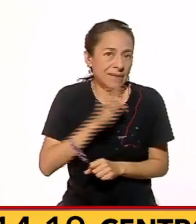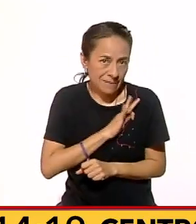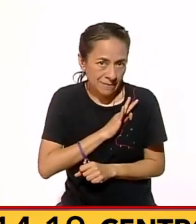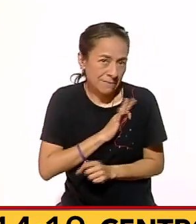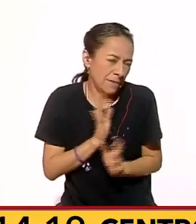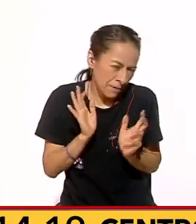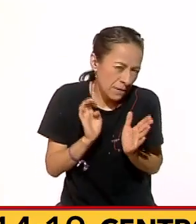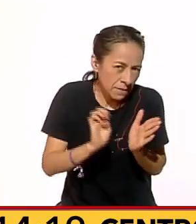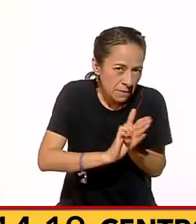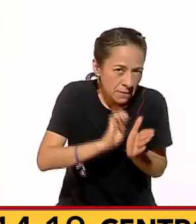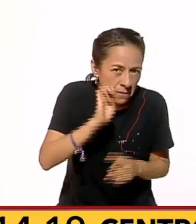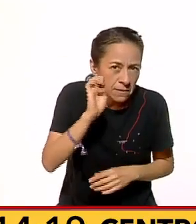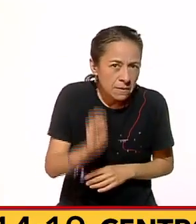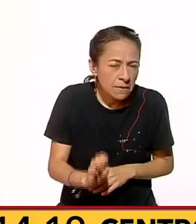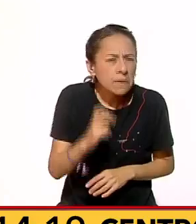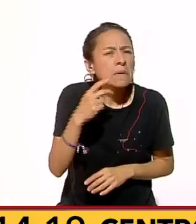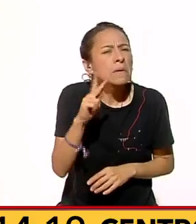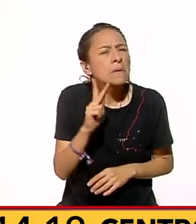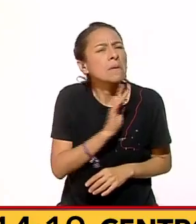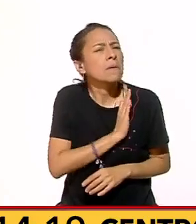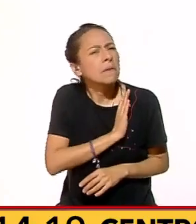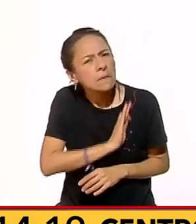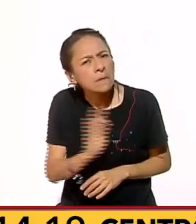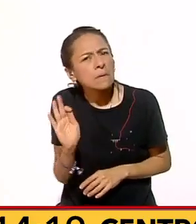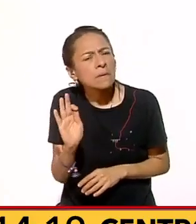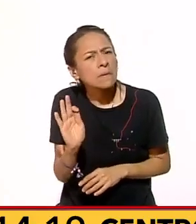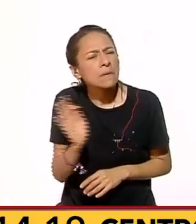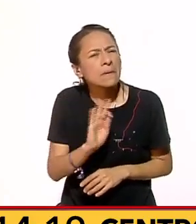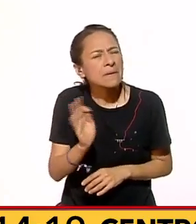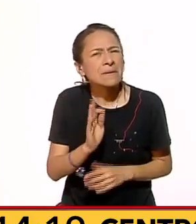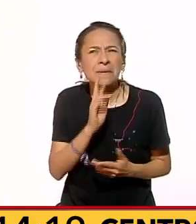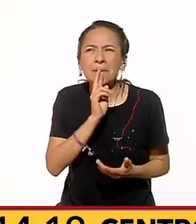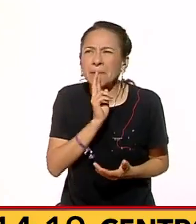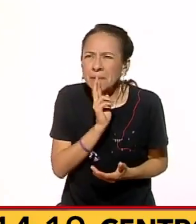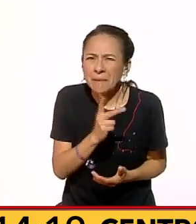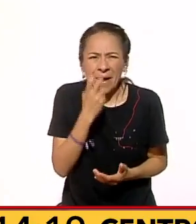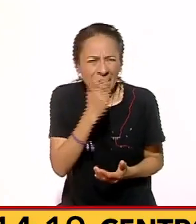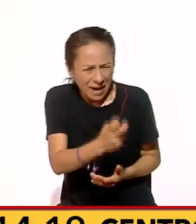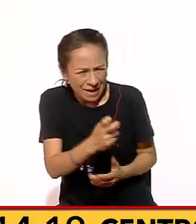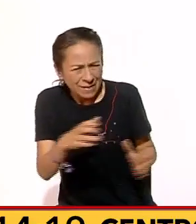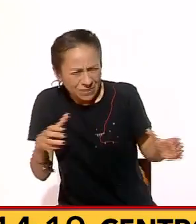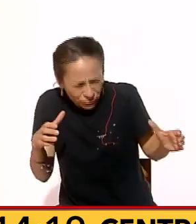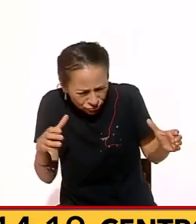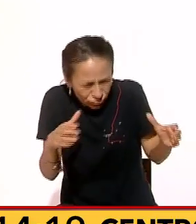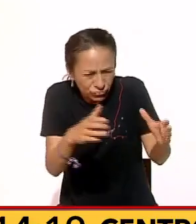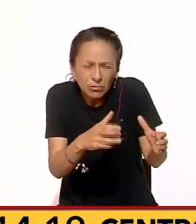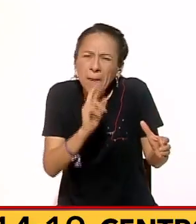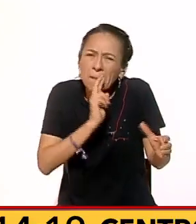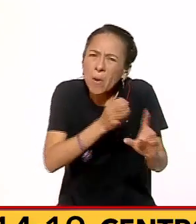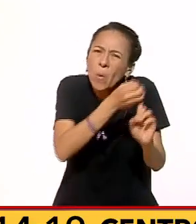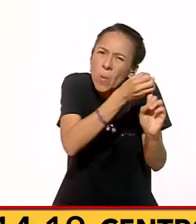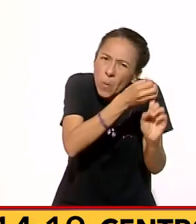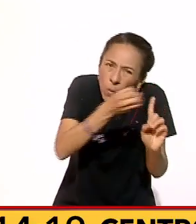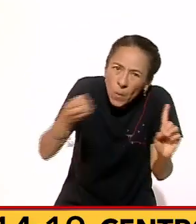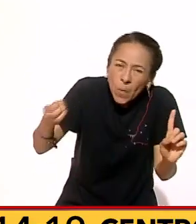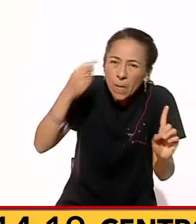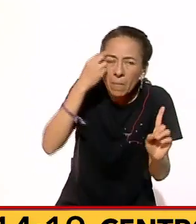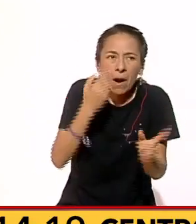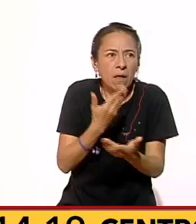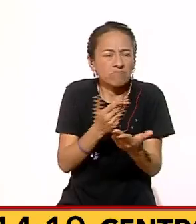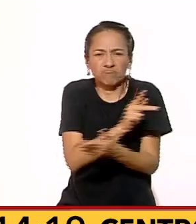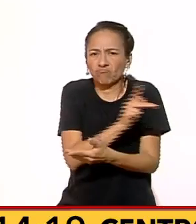pero ¿existe la posibilidad, ya lo vimos que sí, de organizar esta gentrificación de tal manera pues que todos